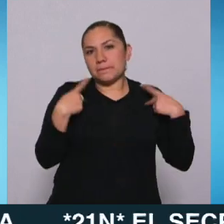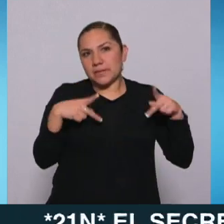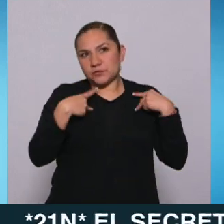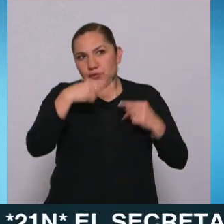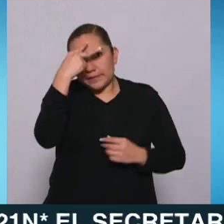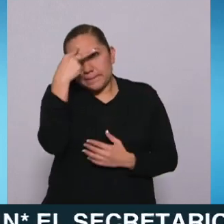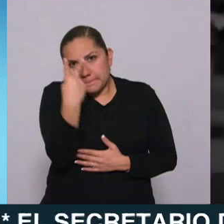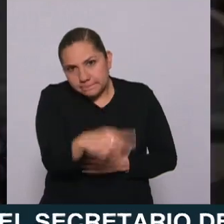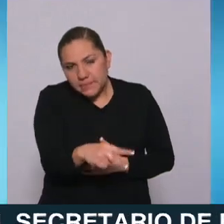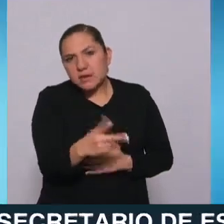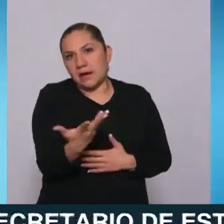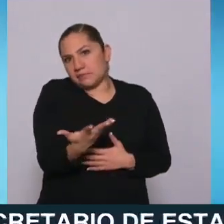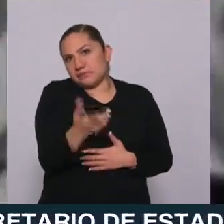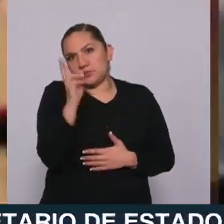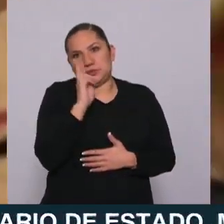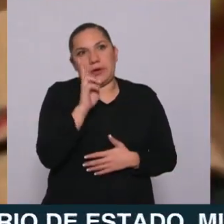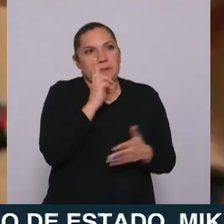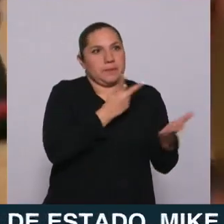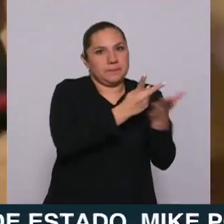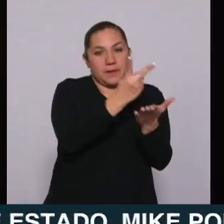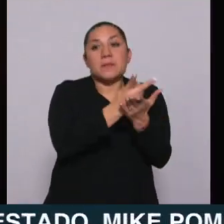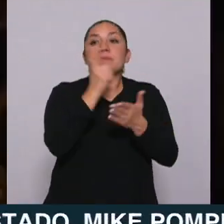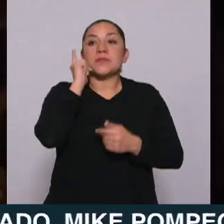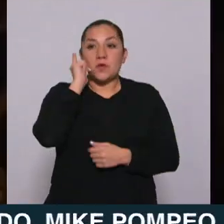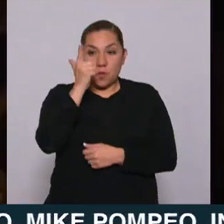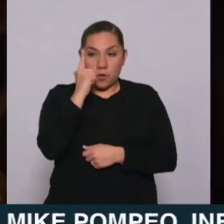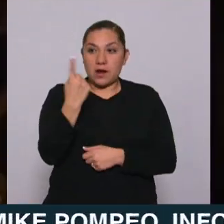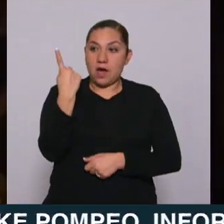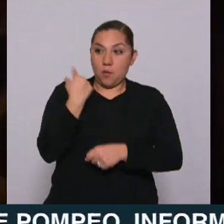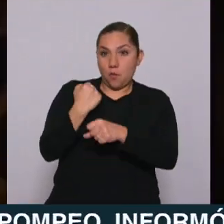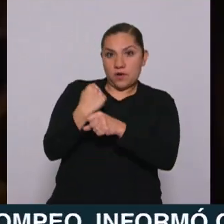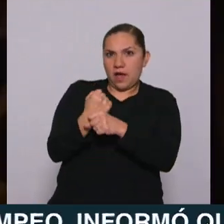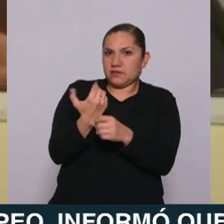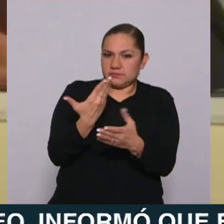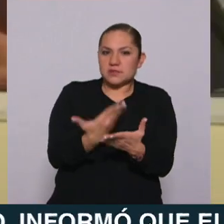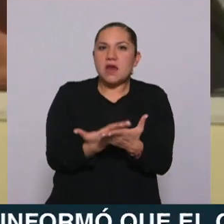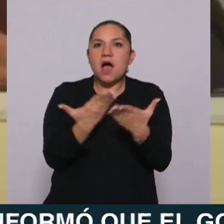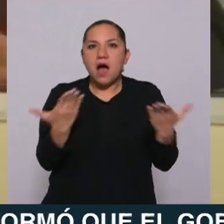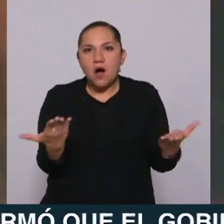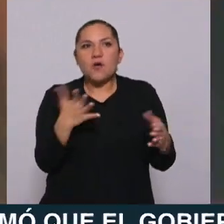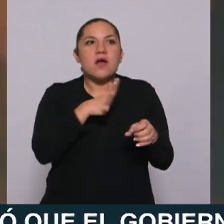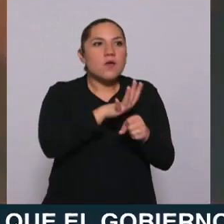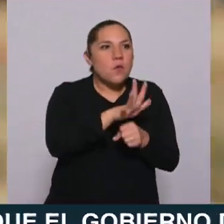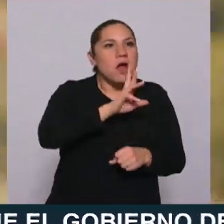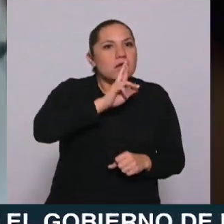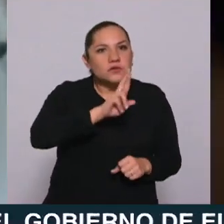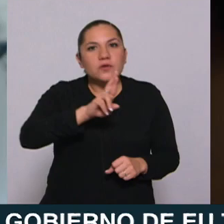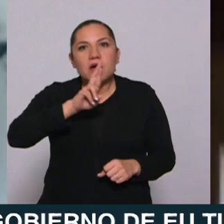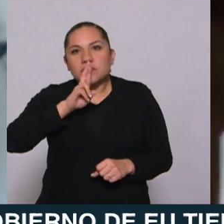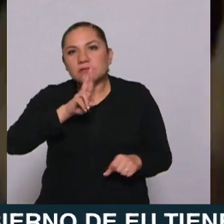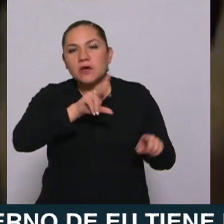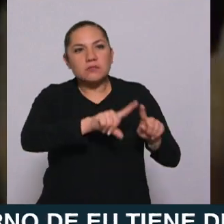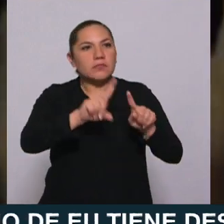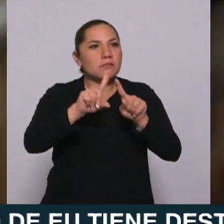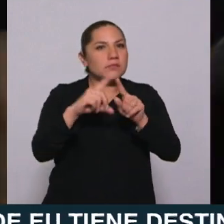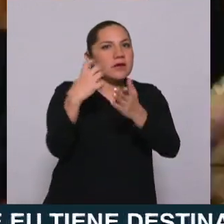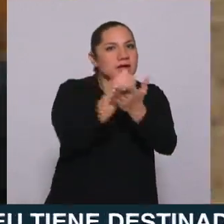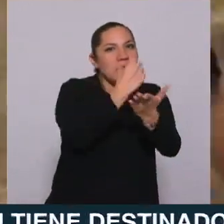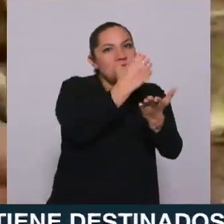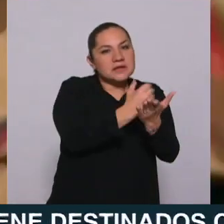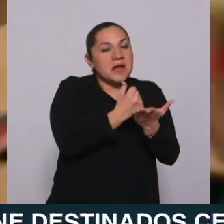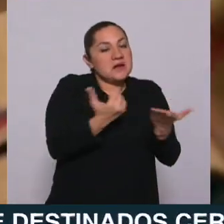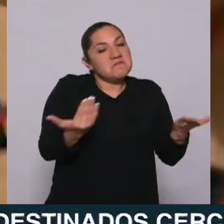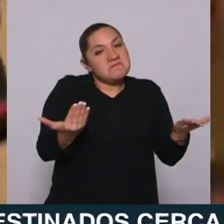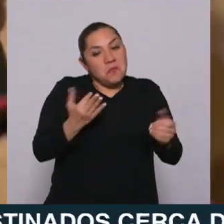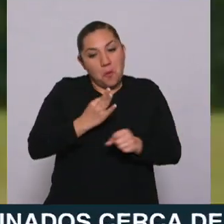diferencia pues del año pasado esperamos que tengan resultados importantes. Y lo que decías, Leti, las expectativas están, los pronósticos, Juan, de saber quiénes son los que